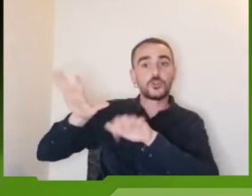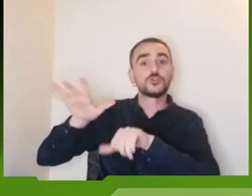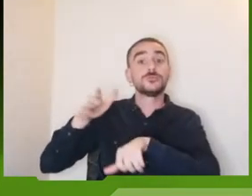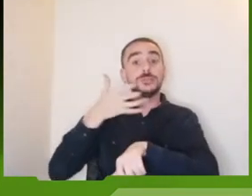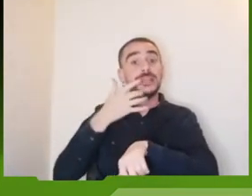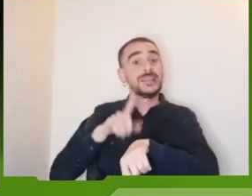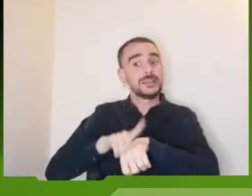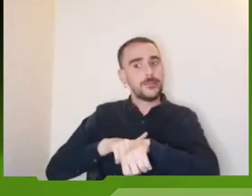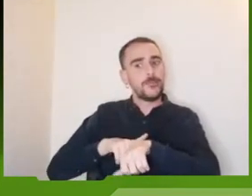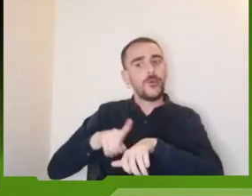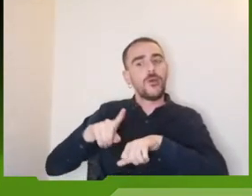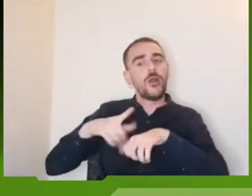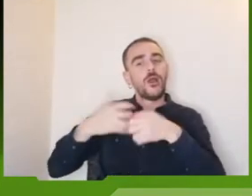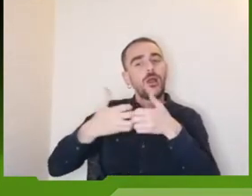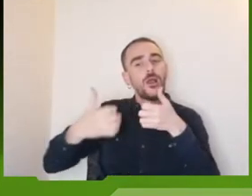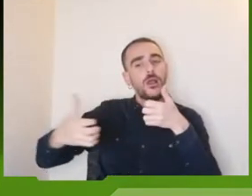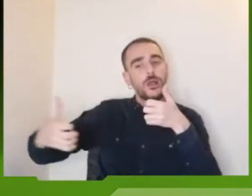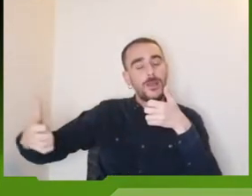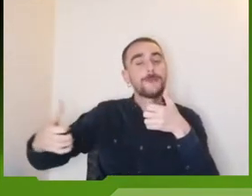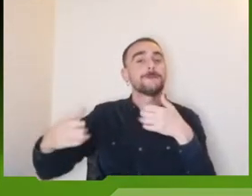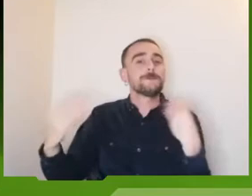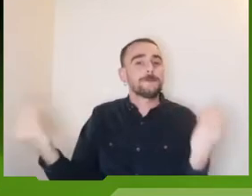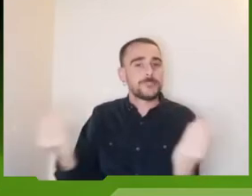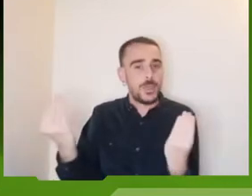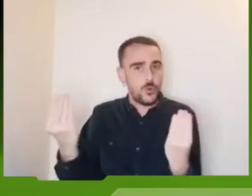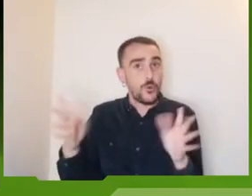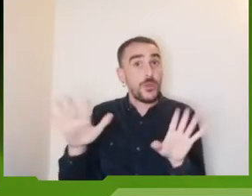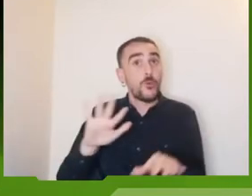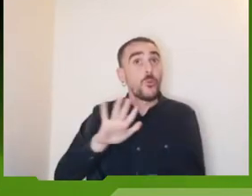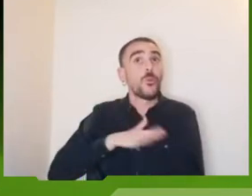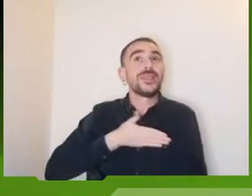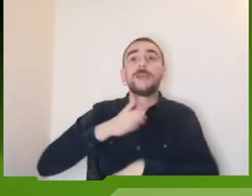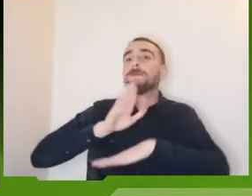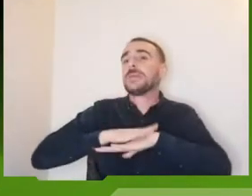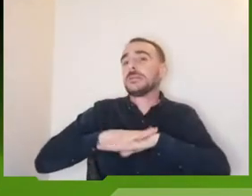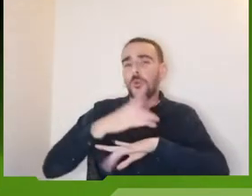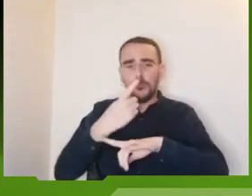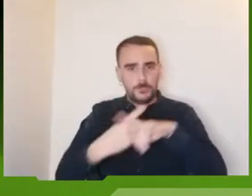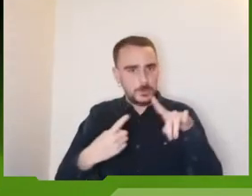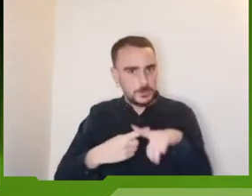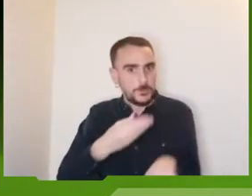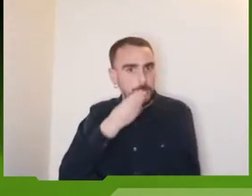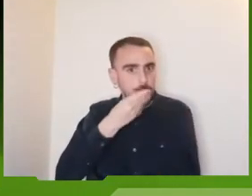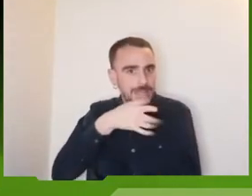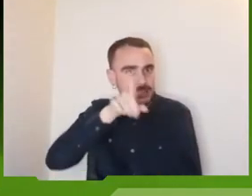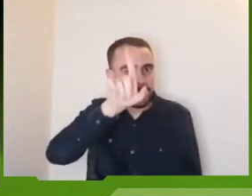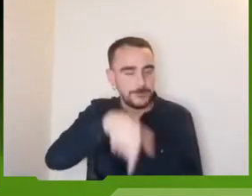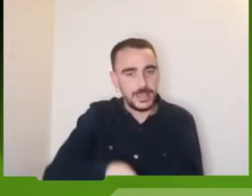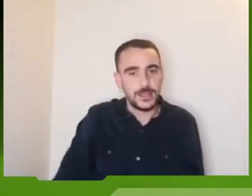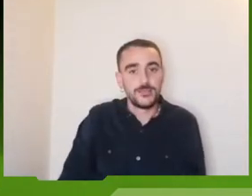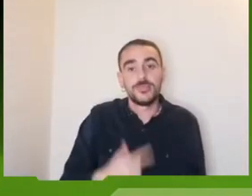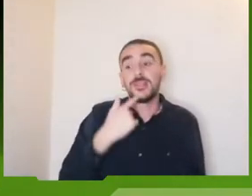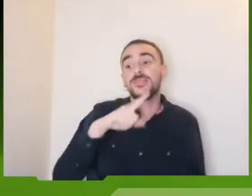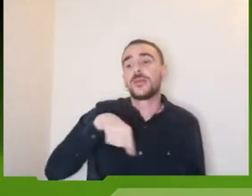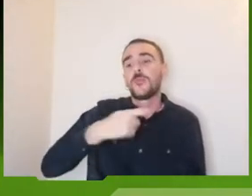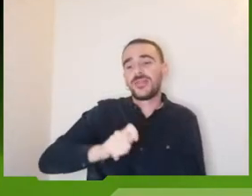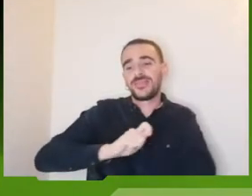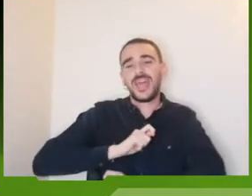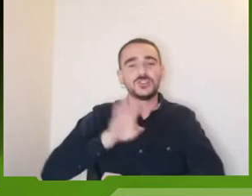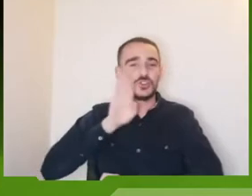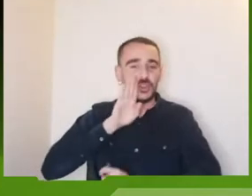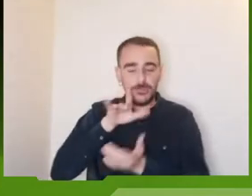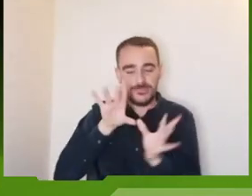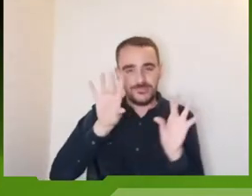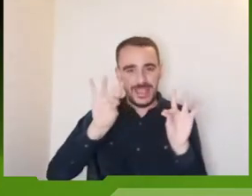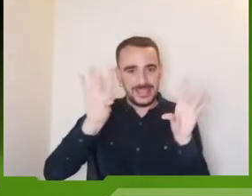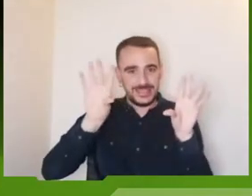pero perfectamente puede ser media horita, ¿eh? Y se hace igual, te ensucias más las manos, pero vamos, se hace igual.